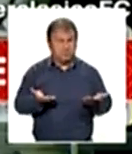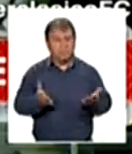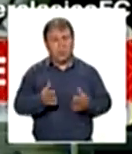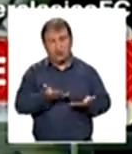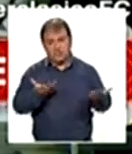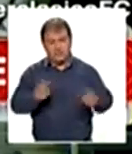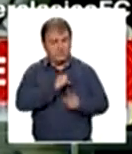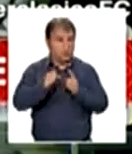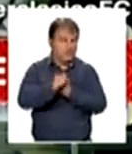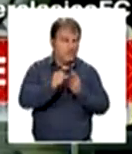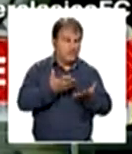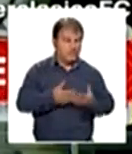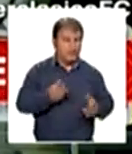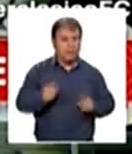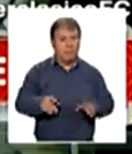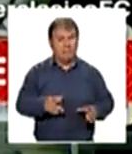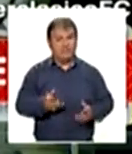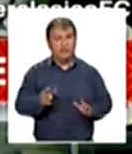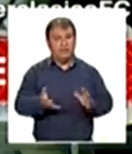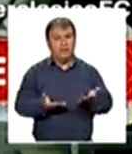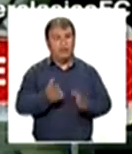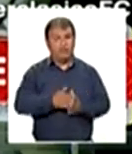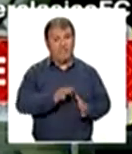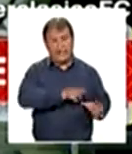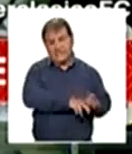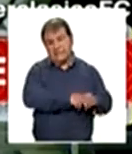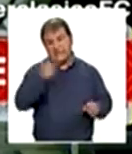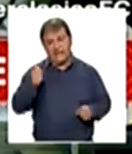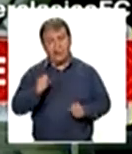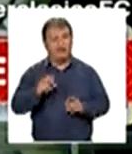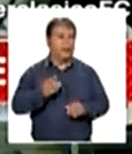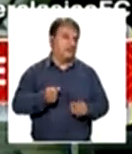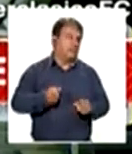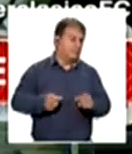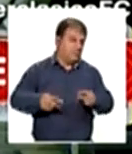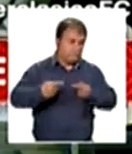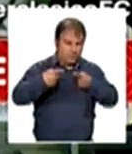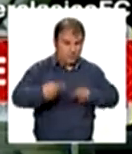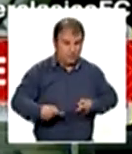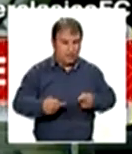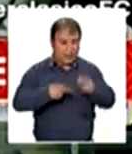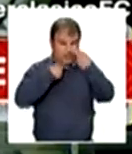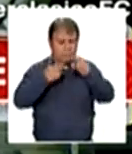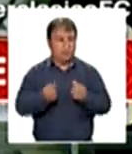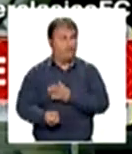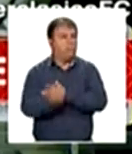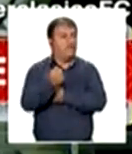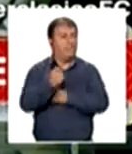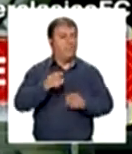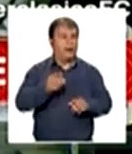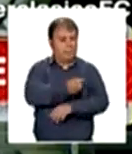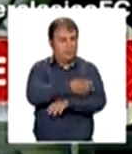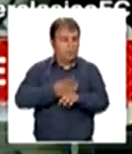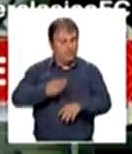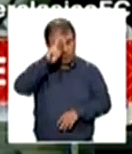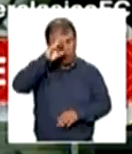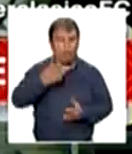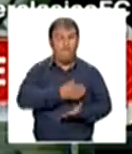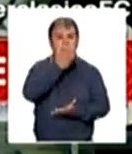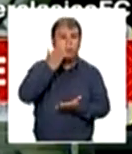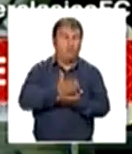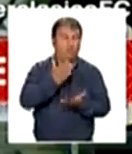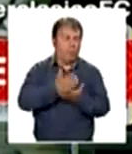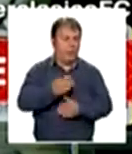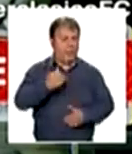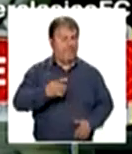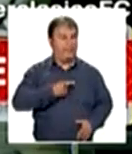que lo va a sacar de el repechaje. Es una noticia fuertísima para el seleccionado peruano. Es un problemón para el Tigre